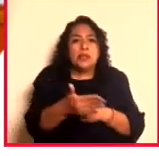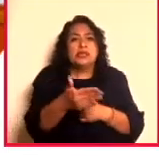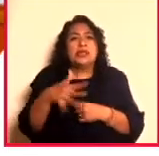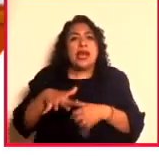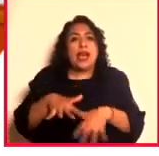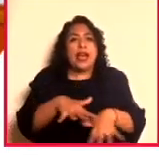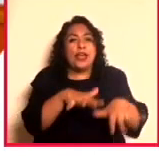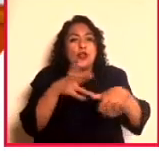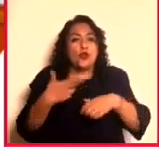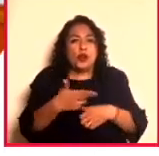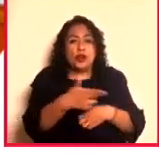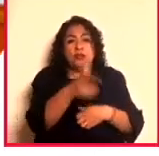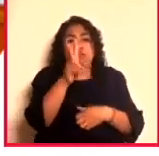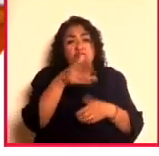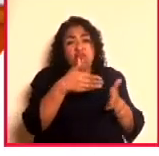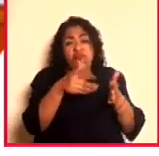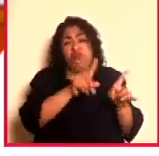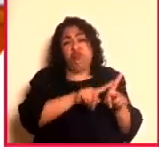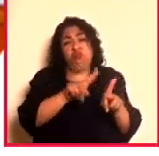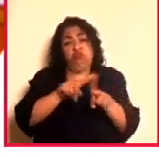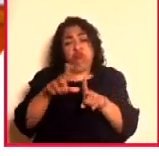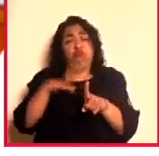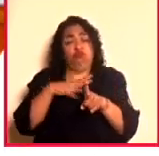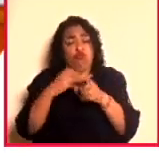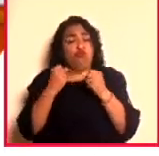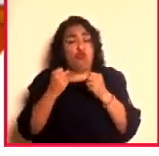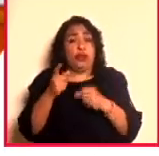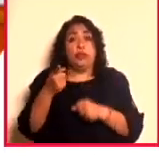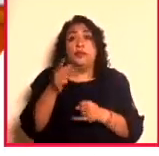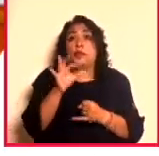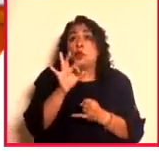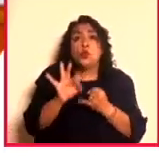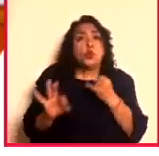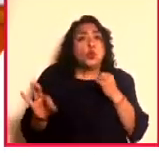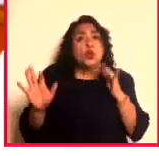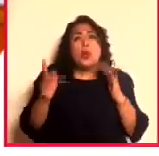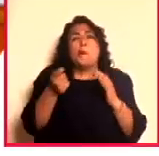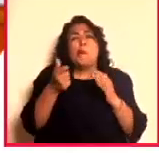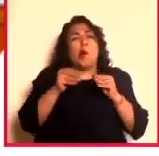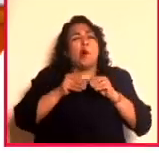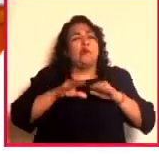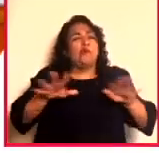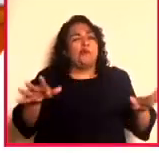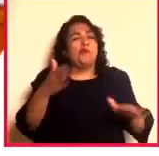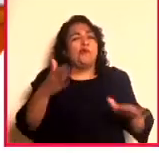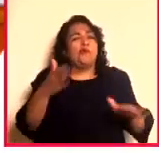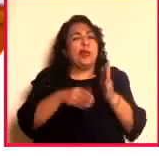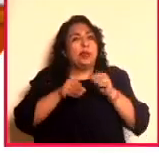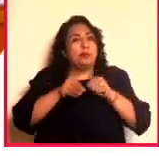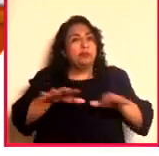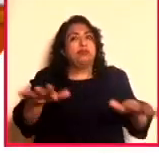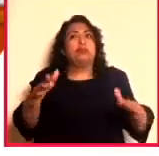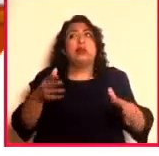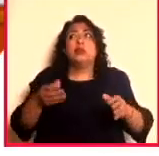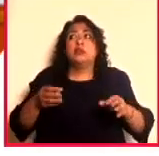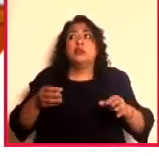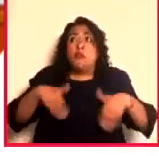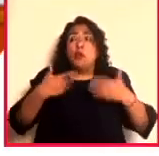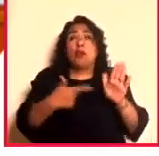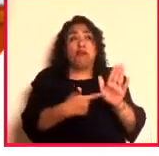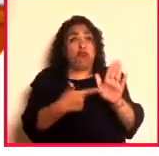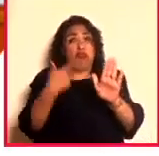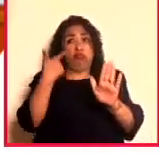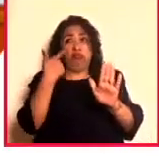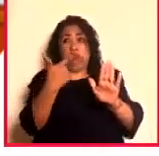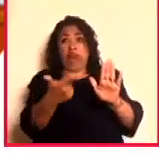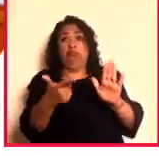una gastronomía muy fuerte, muy fuerte. Lo único, poca divulgación, poco salir al mundo y decirle, oye, que aquí